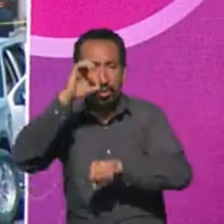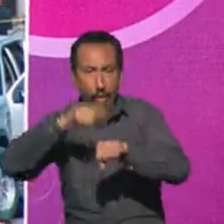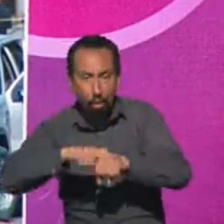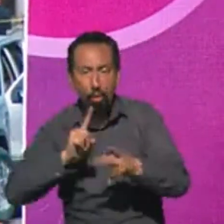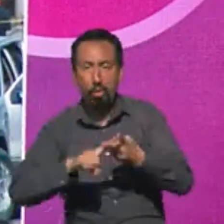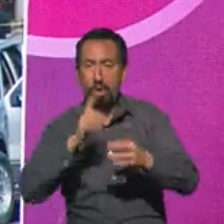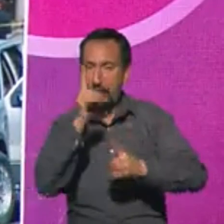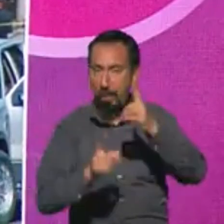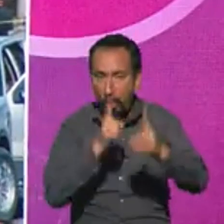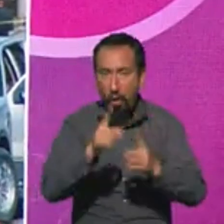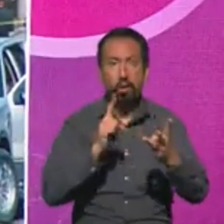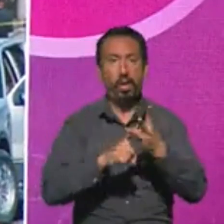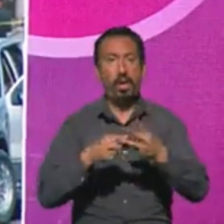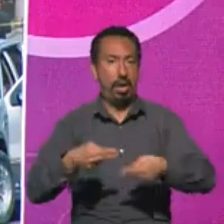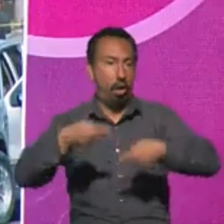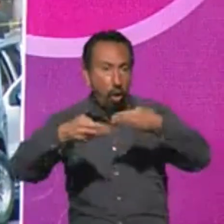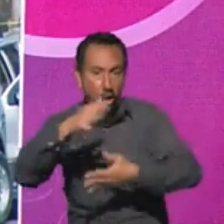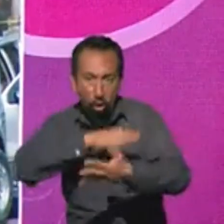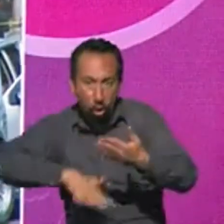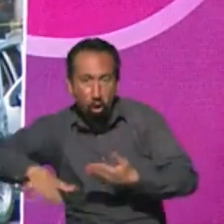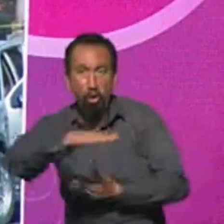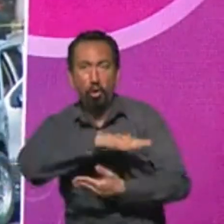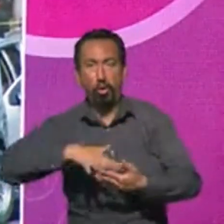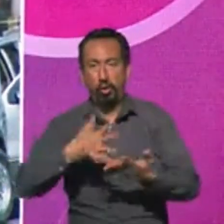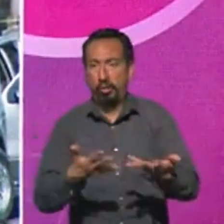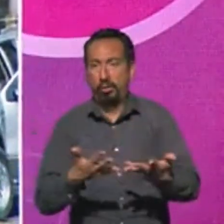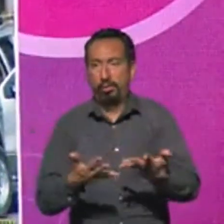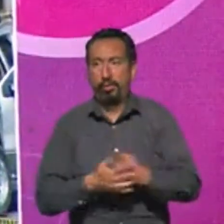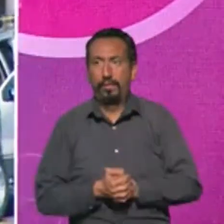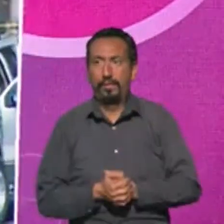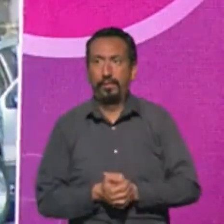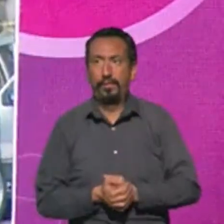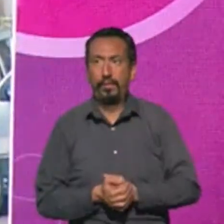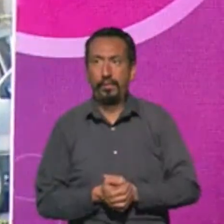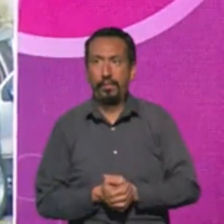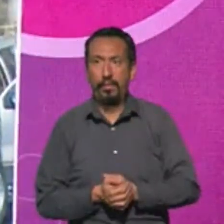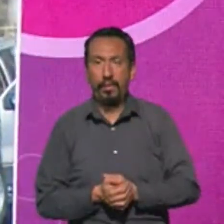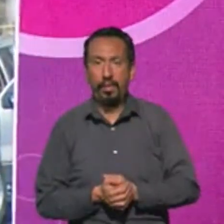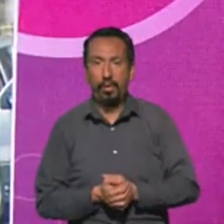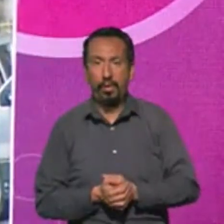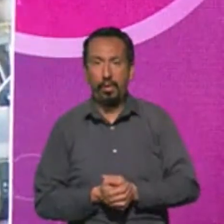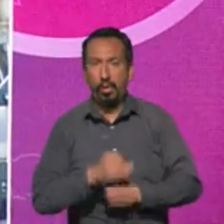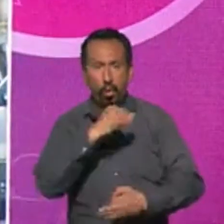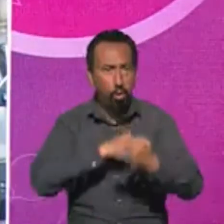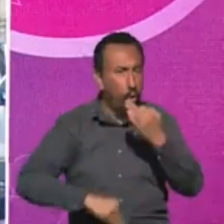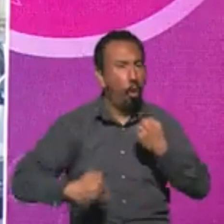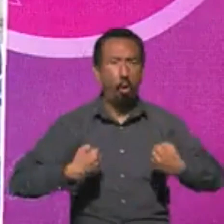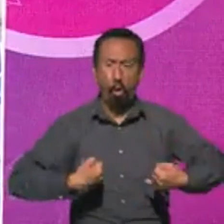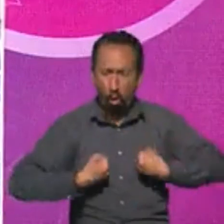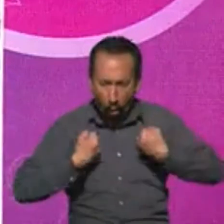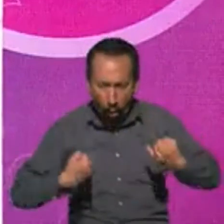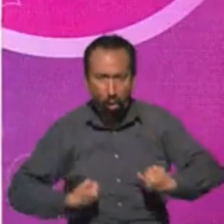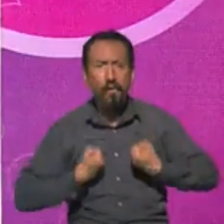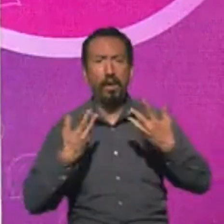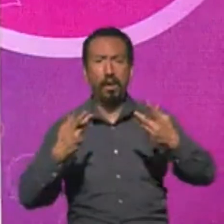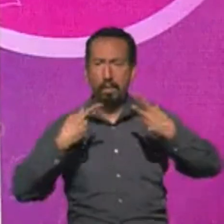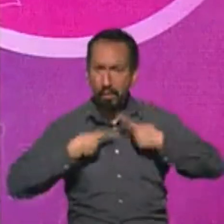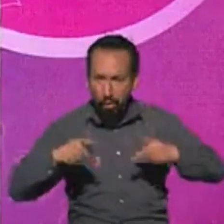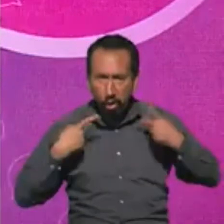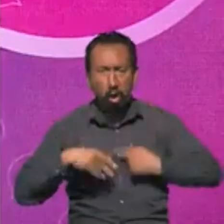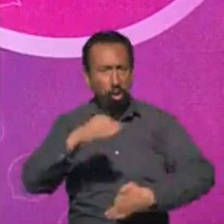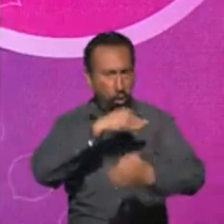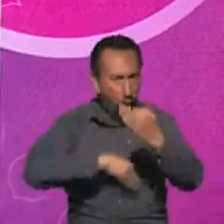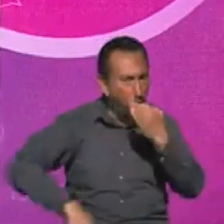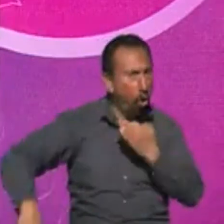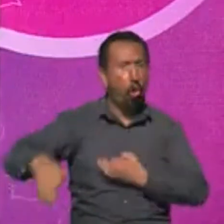economía solidaria y otras estén todos los jóvenes todas las personas